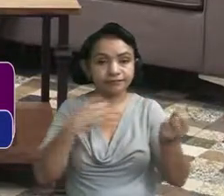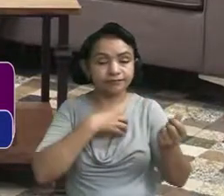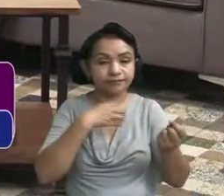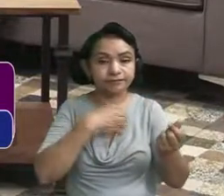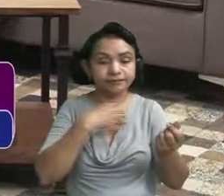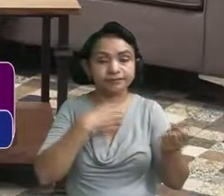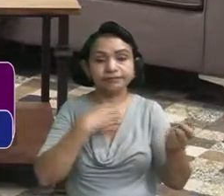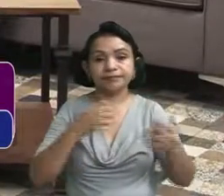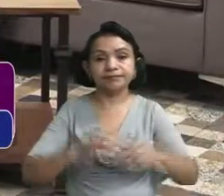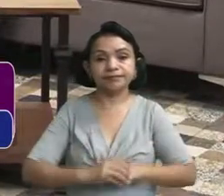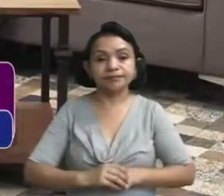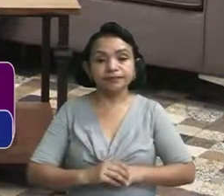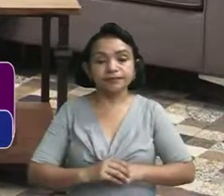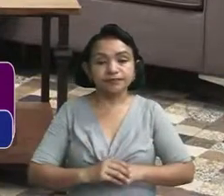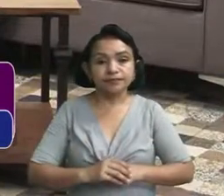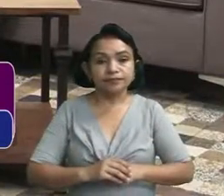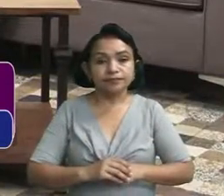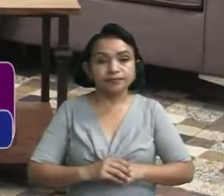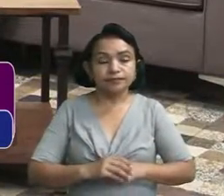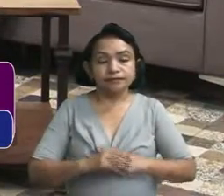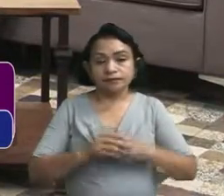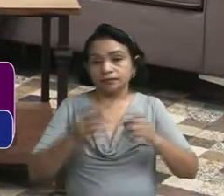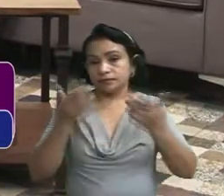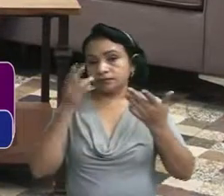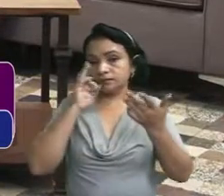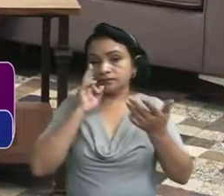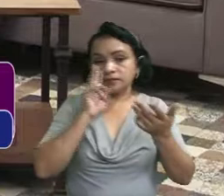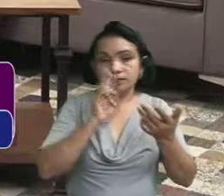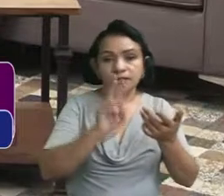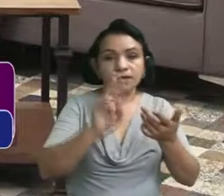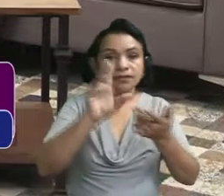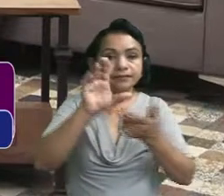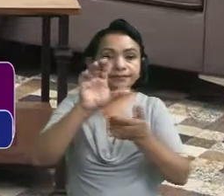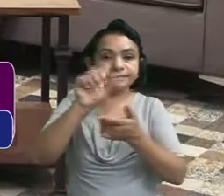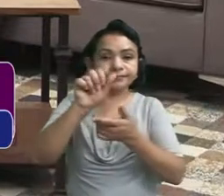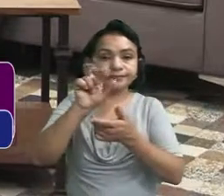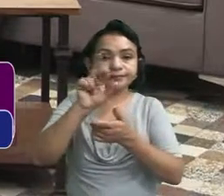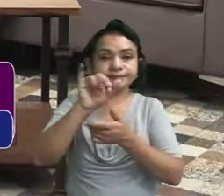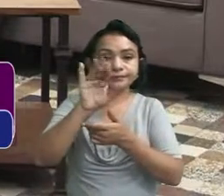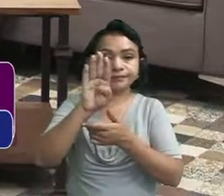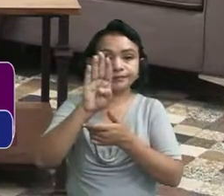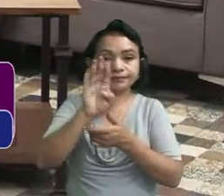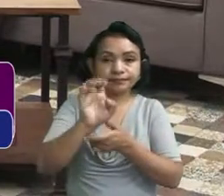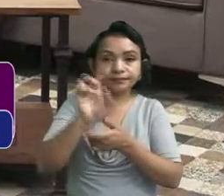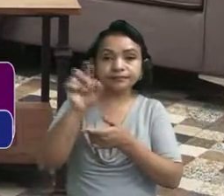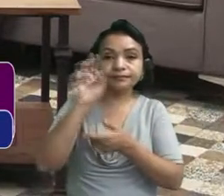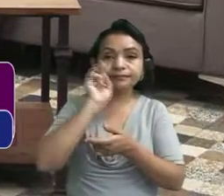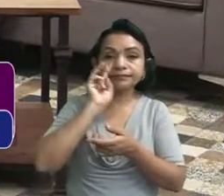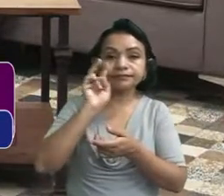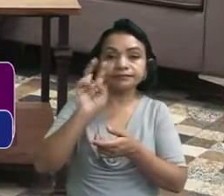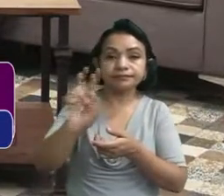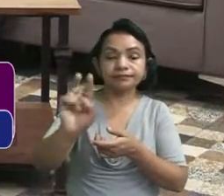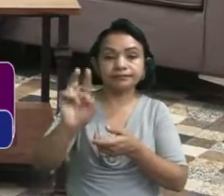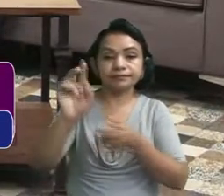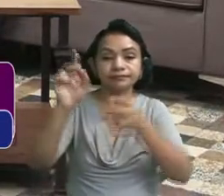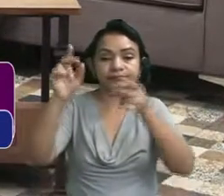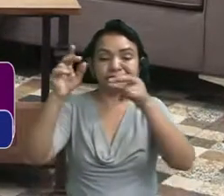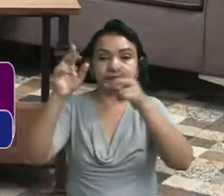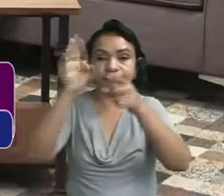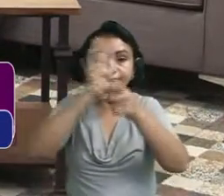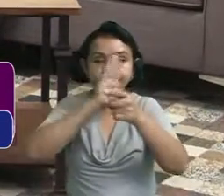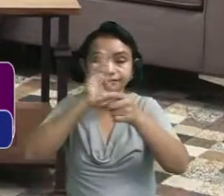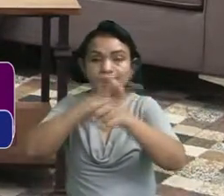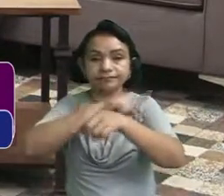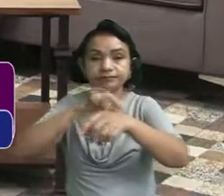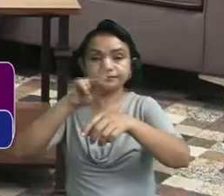vistos como, como zona botín. En ese sentido, la costa caribe durante la dictadura somocista, inclusive tenían en préstito las